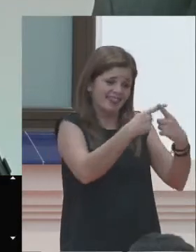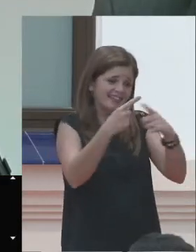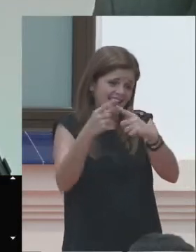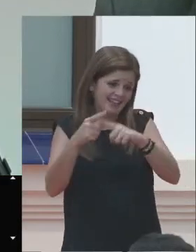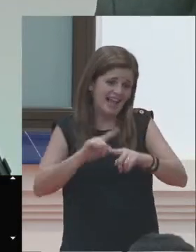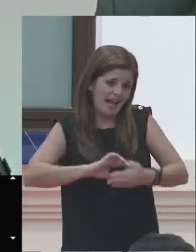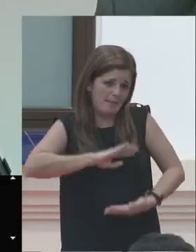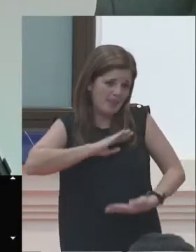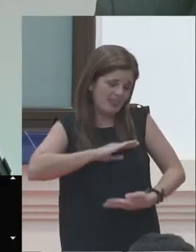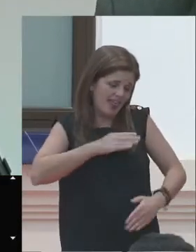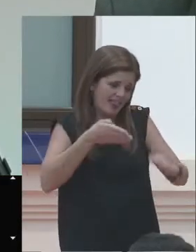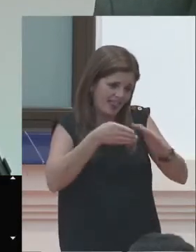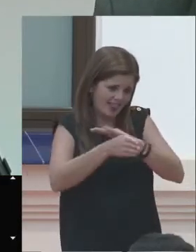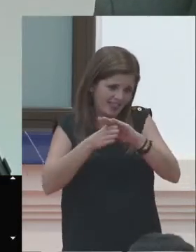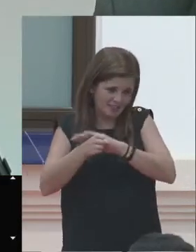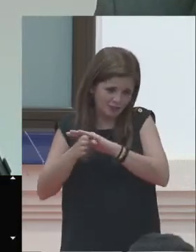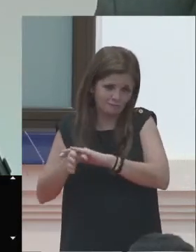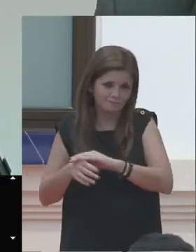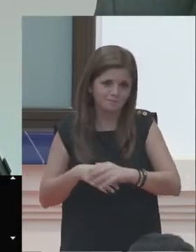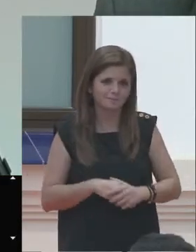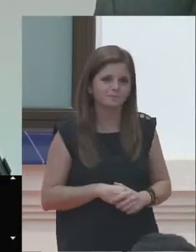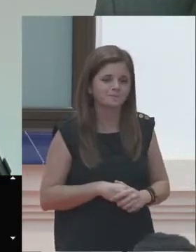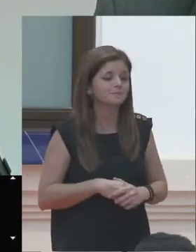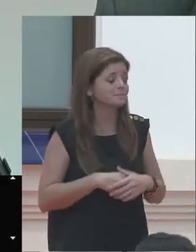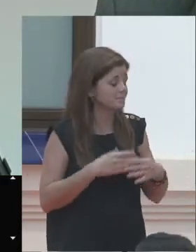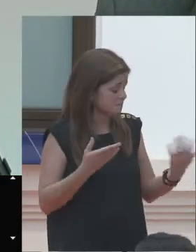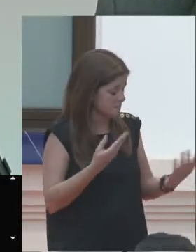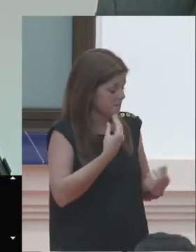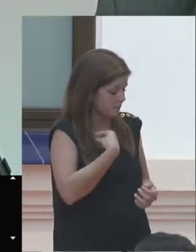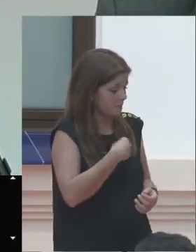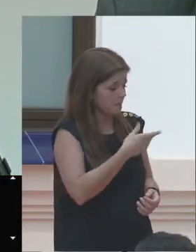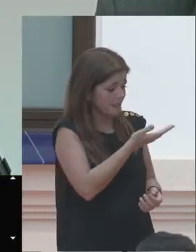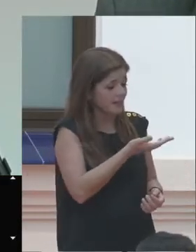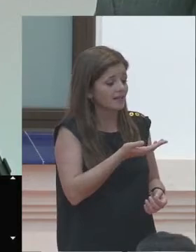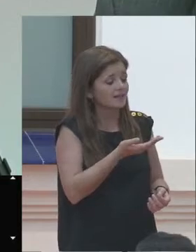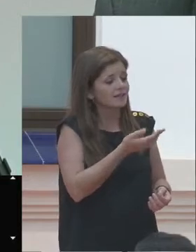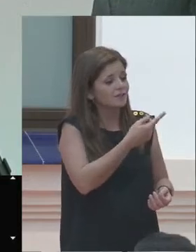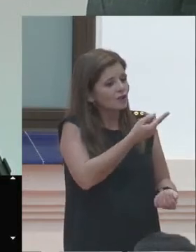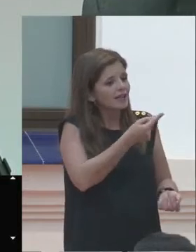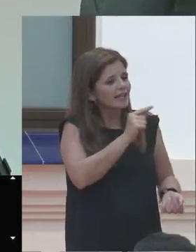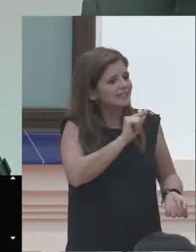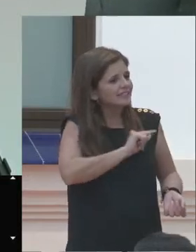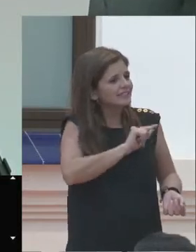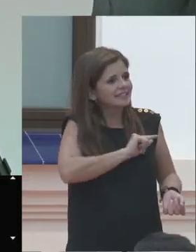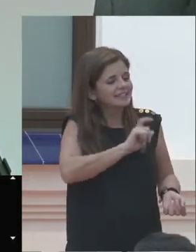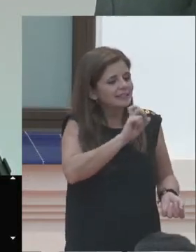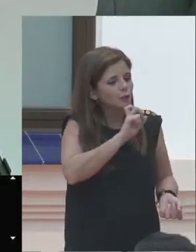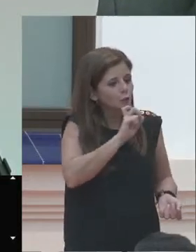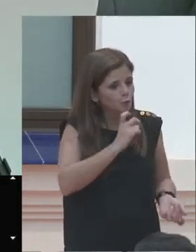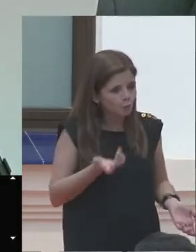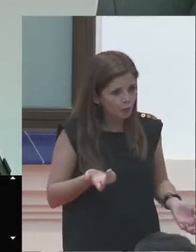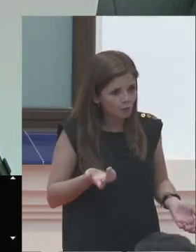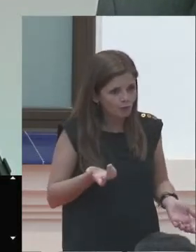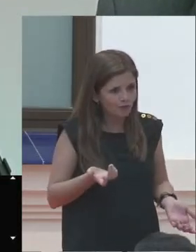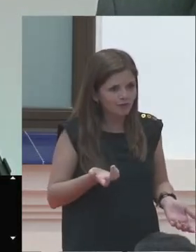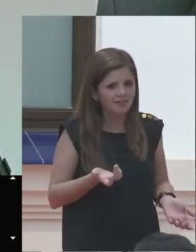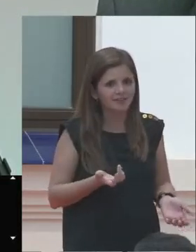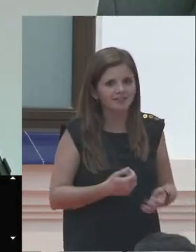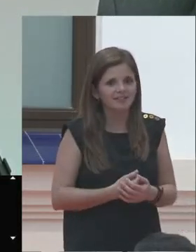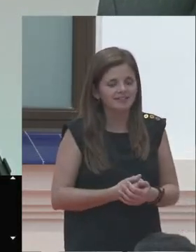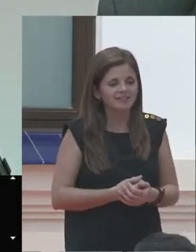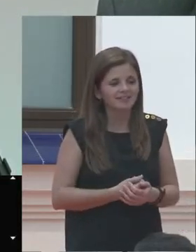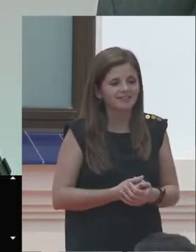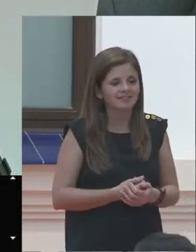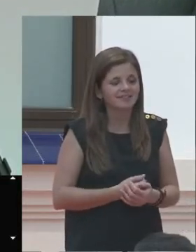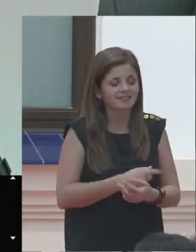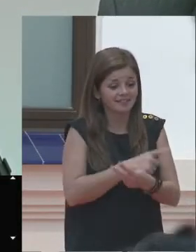hacéis todo eso y llegáis a un aeropuerto y resulta que pues no hay nada, ¿cómo os sentís? Esa es mi primera pregunta, o cómo lo podéis eso mejorar. Y lo